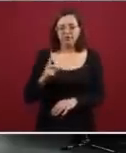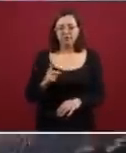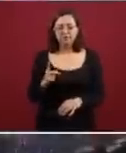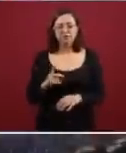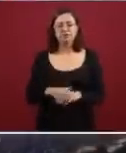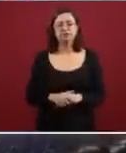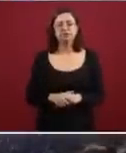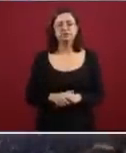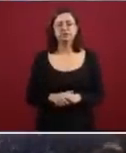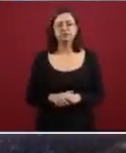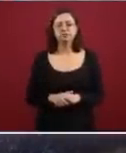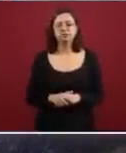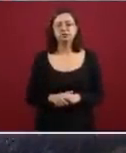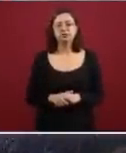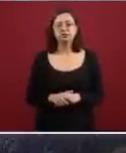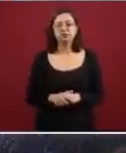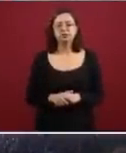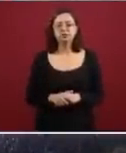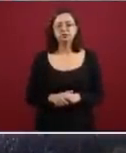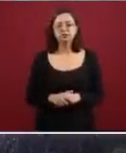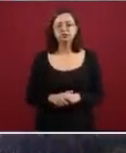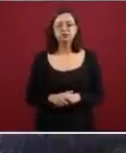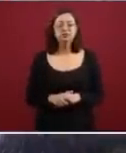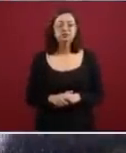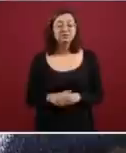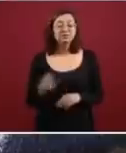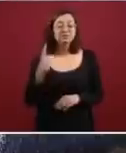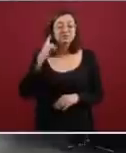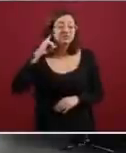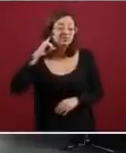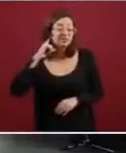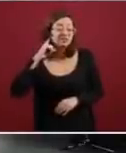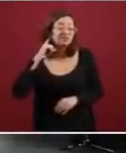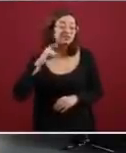si se necesitan licitar, mande.